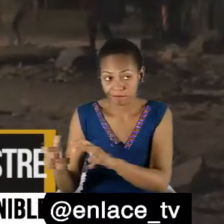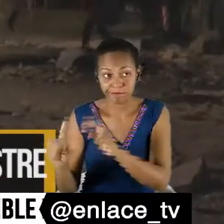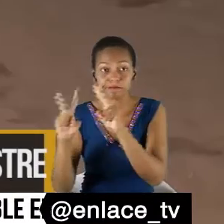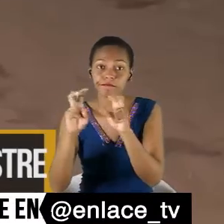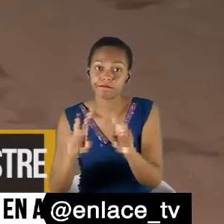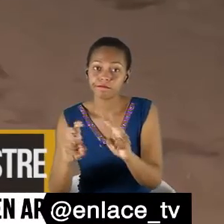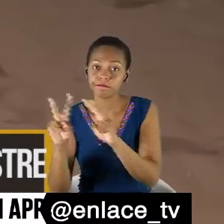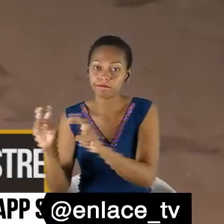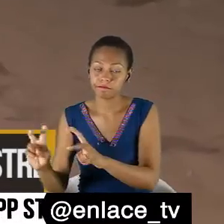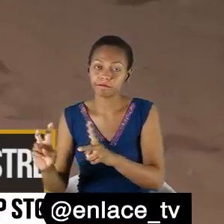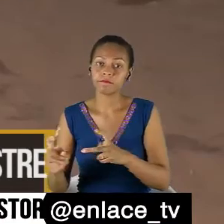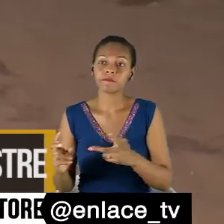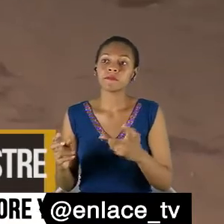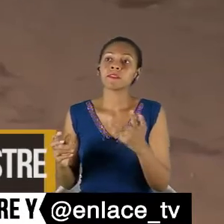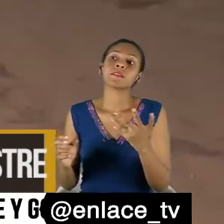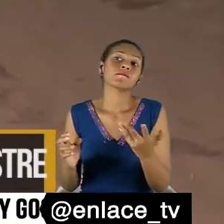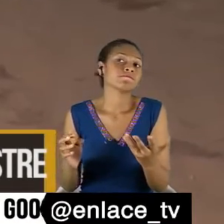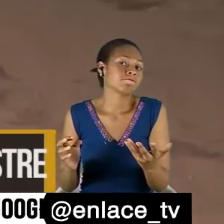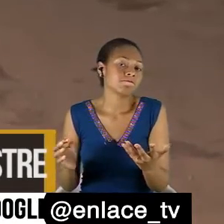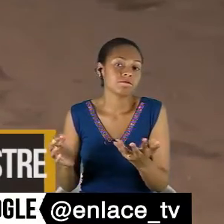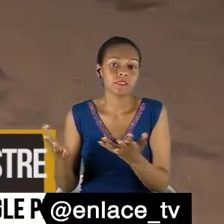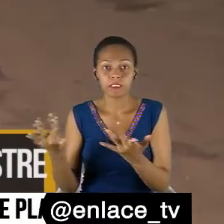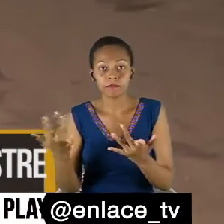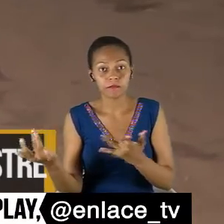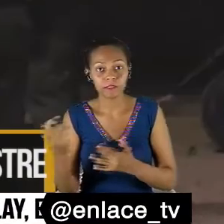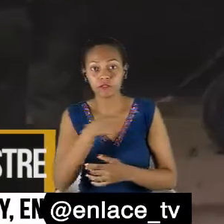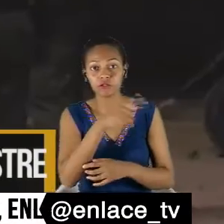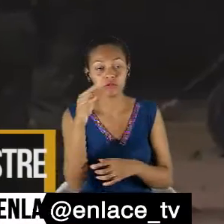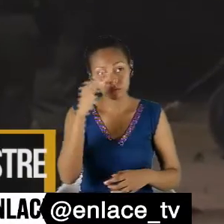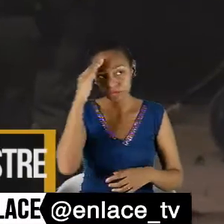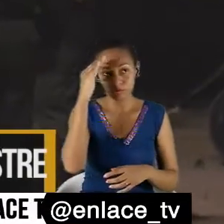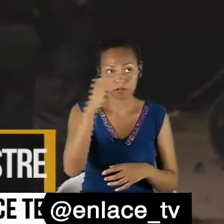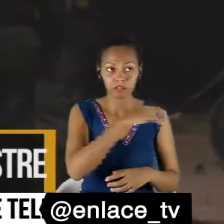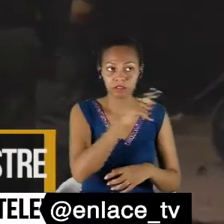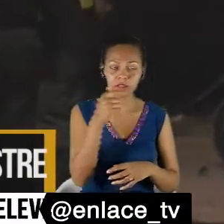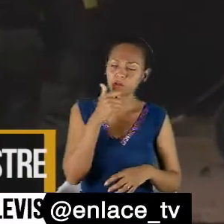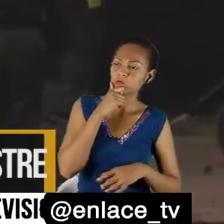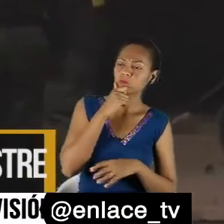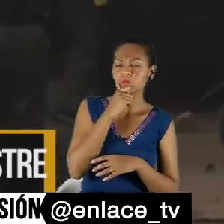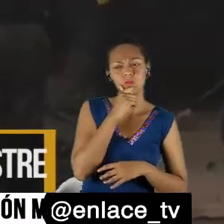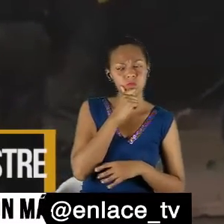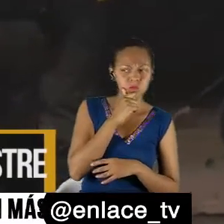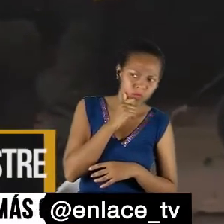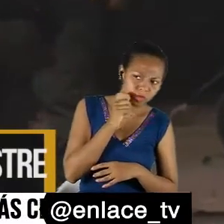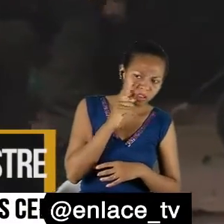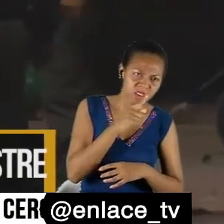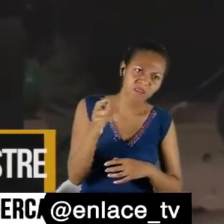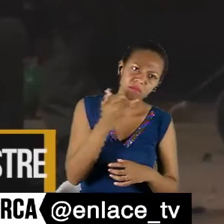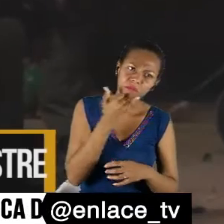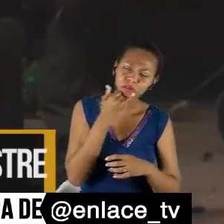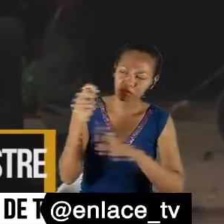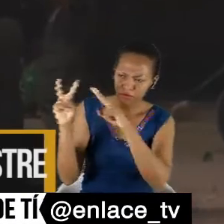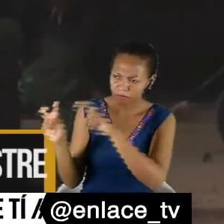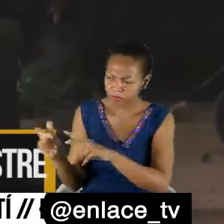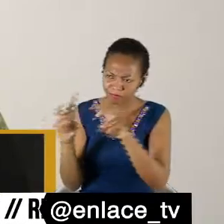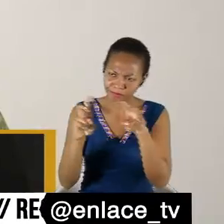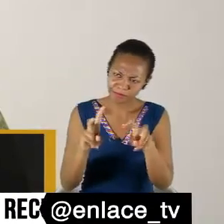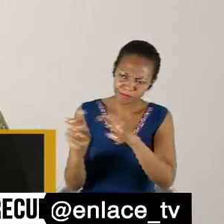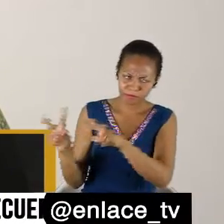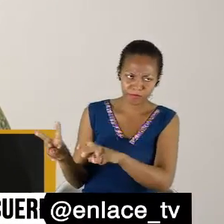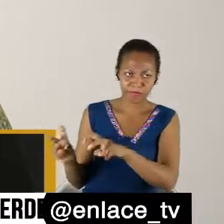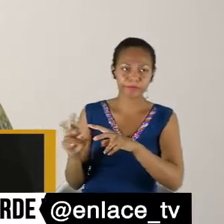con el personal de policía judicial haciendo las averiguaciones, a ver cuáles fueron los móviles, qué pasó allí en ese sector. Ellos